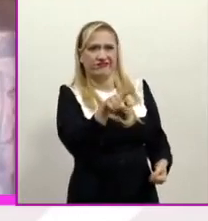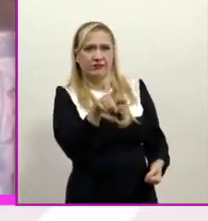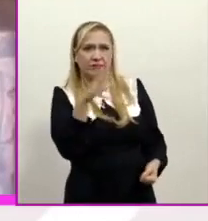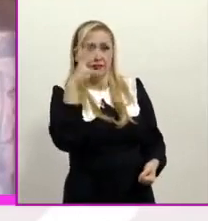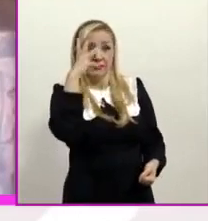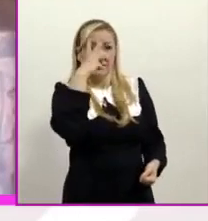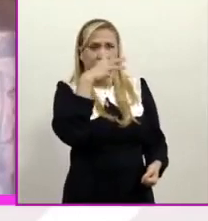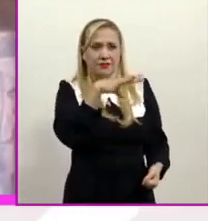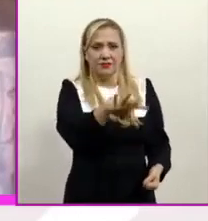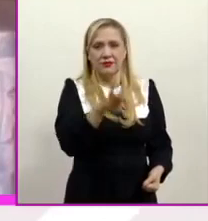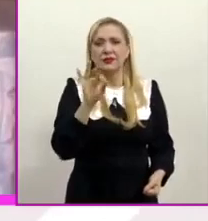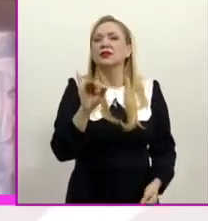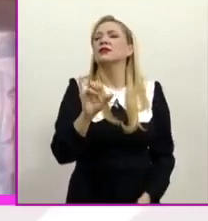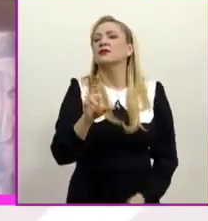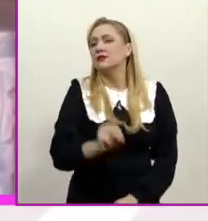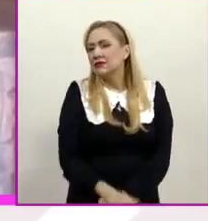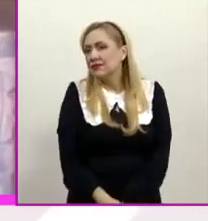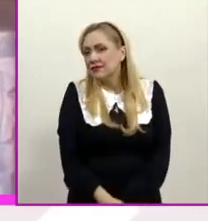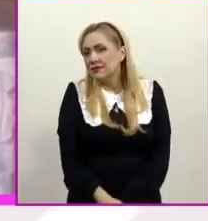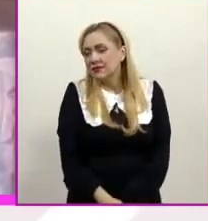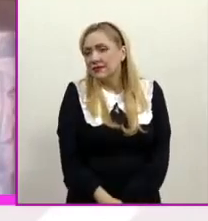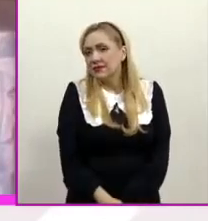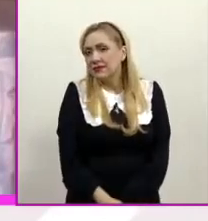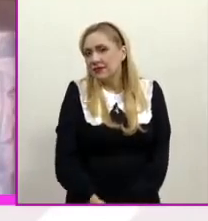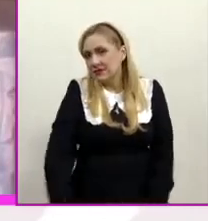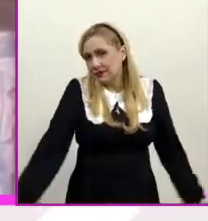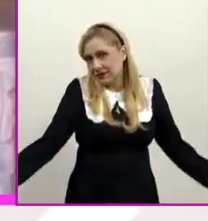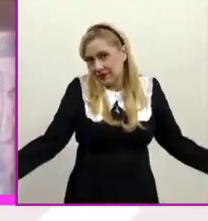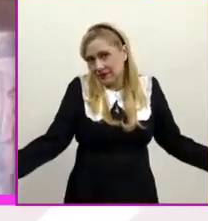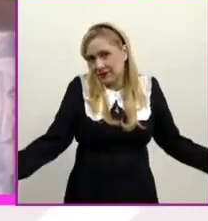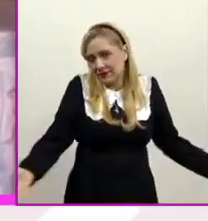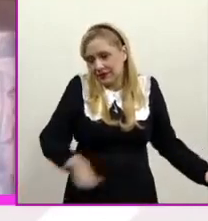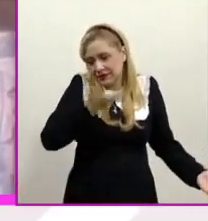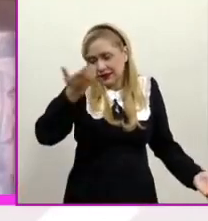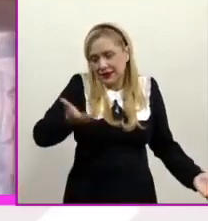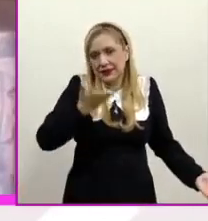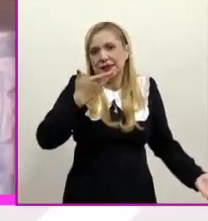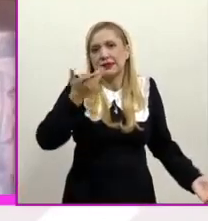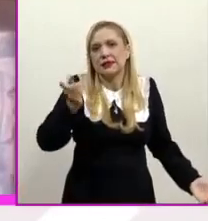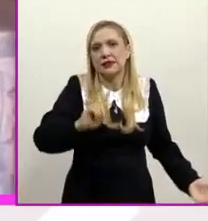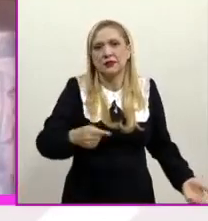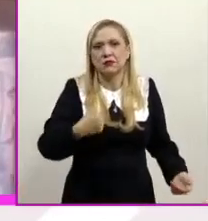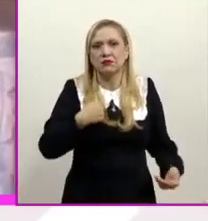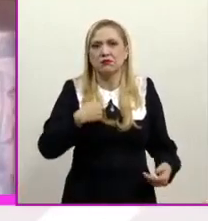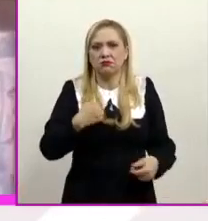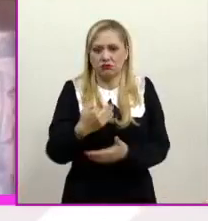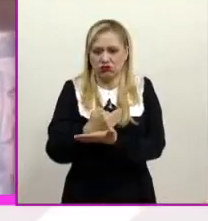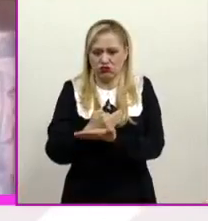bello. ¿Y qué estamos buscando? Una hegemonía que no nos corresponde.